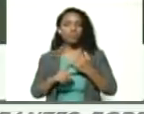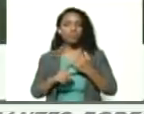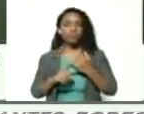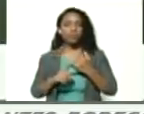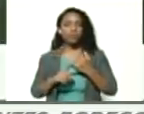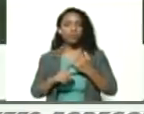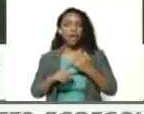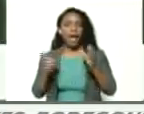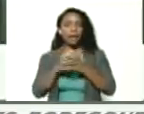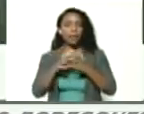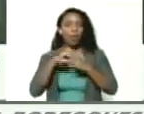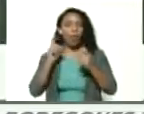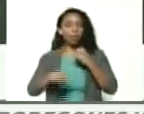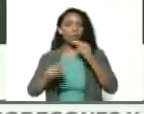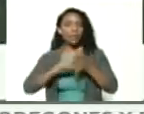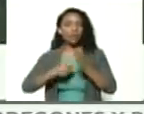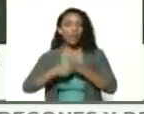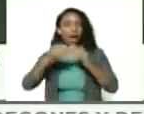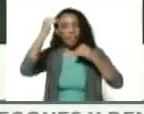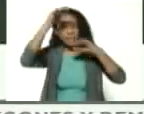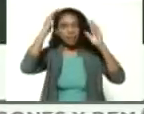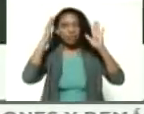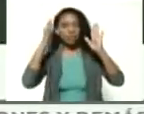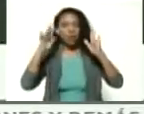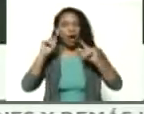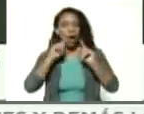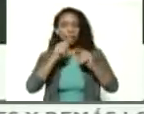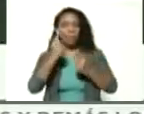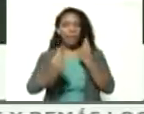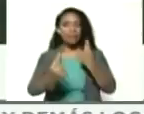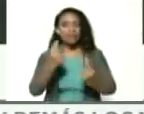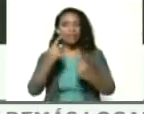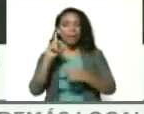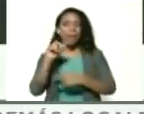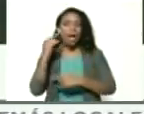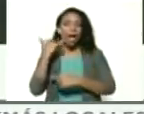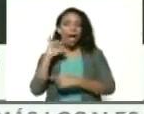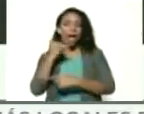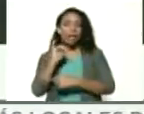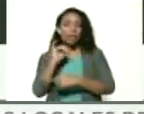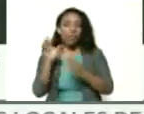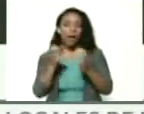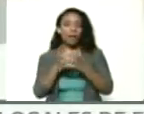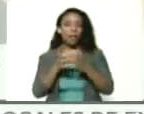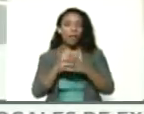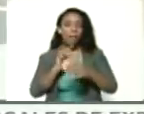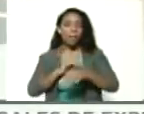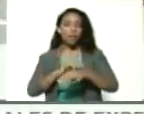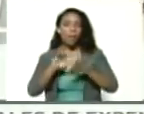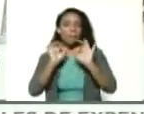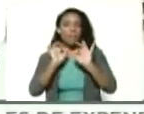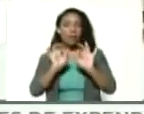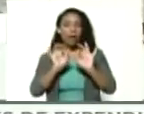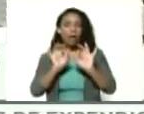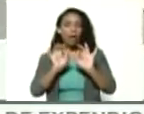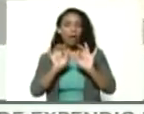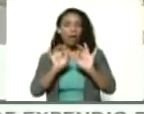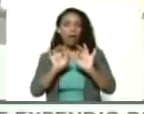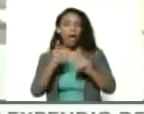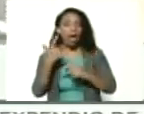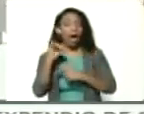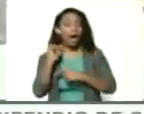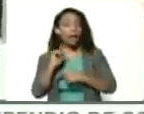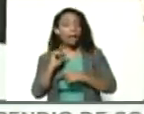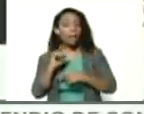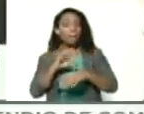equipos de última tecnología para la atención a estos pacientes. También contamos con un equipo de médicos especialistas. Tenemos